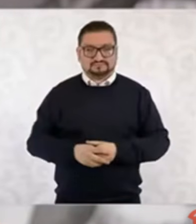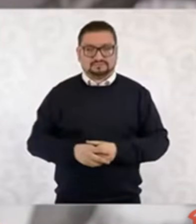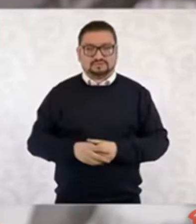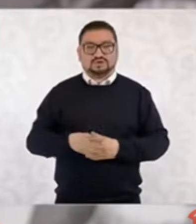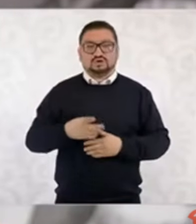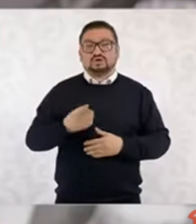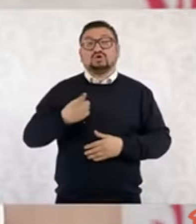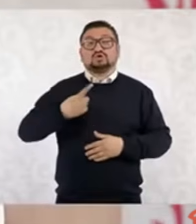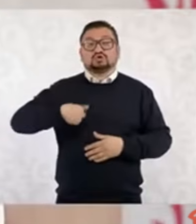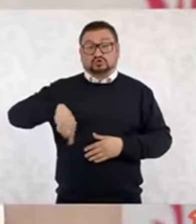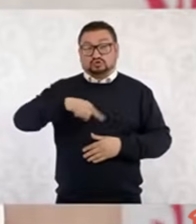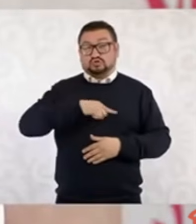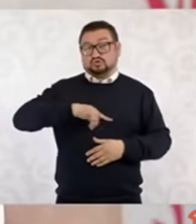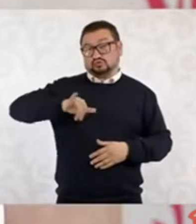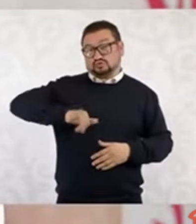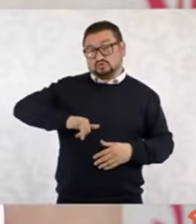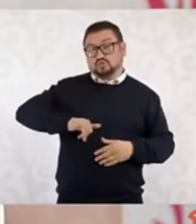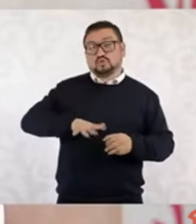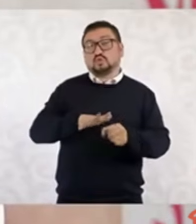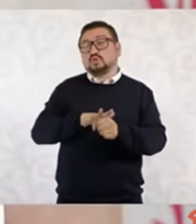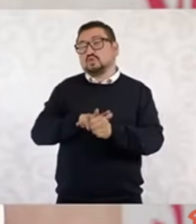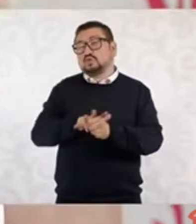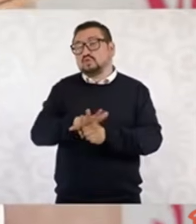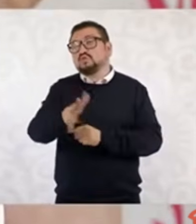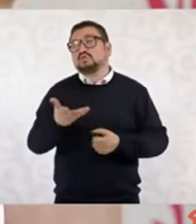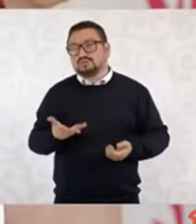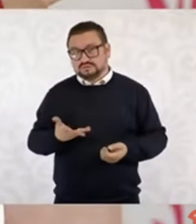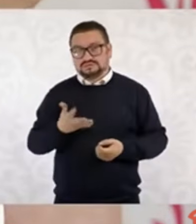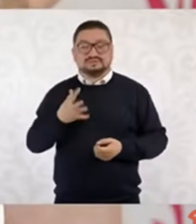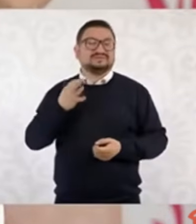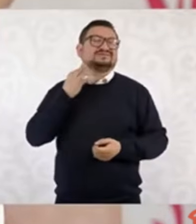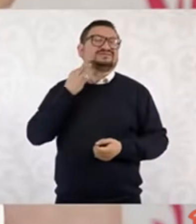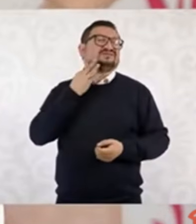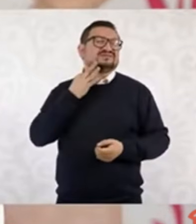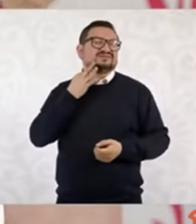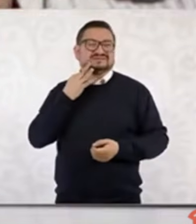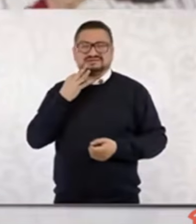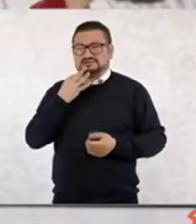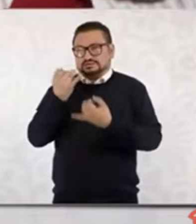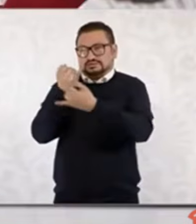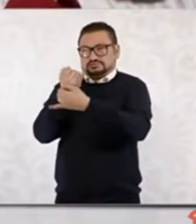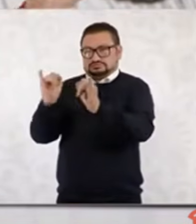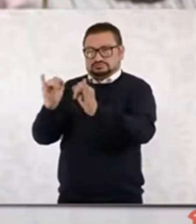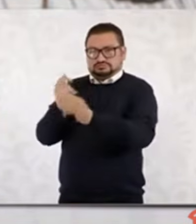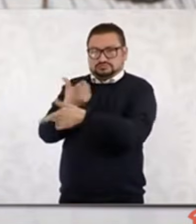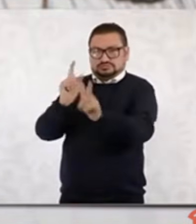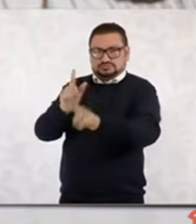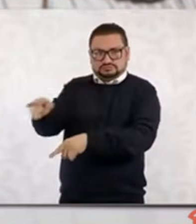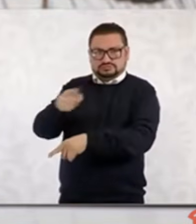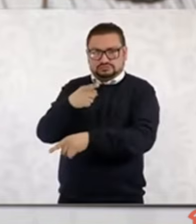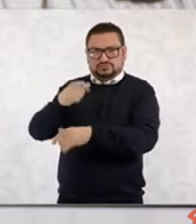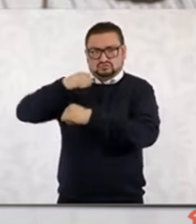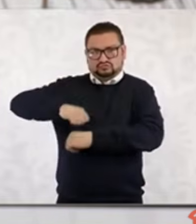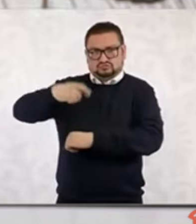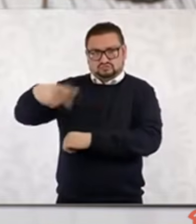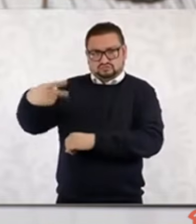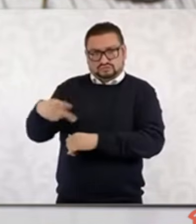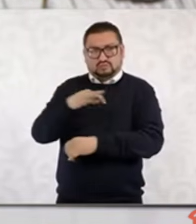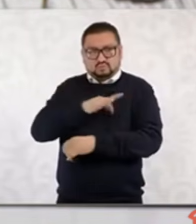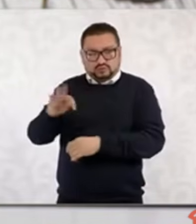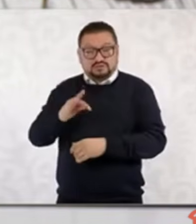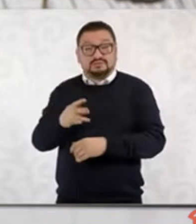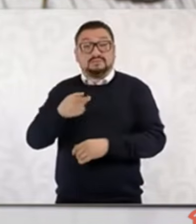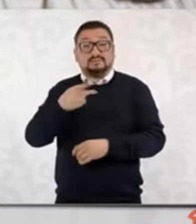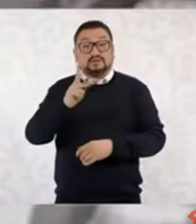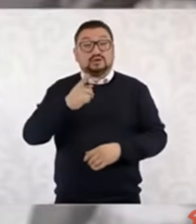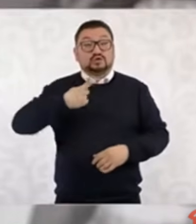Nosotros, ¿qué nos interesa más allá de que la Fiscalía además es autónoma y puede emprender? El asunto es si la